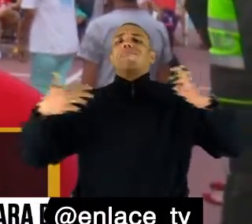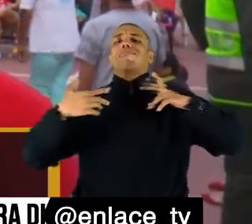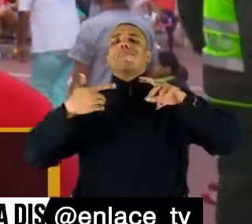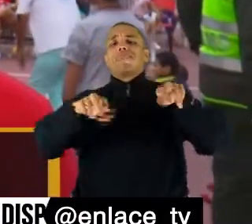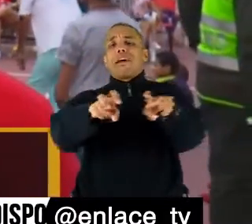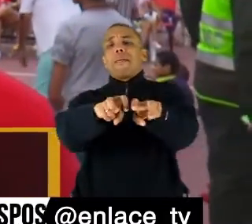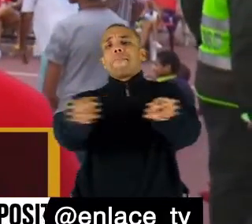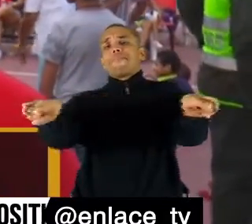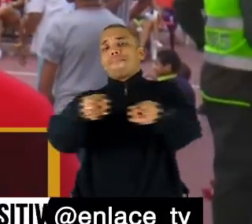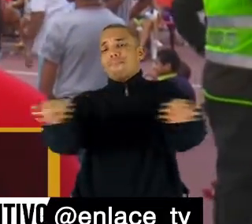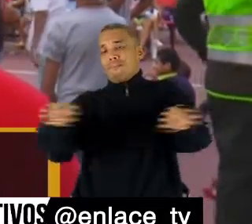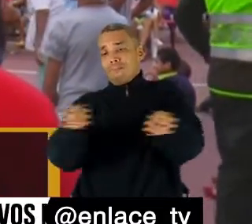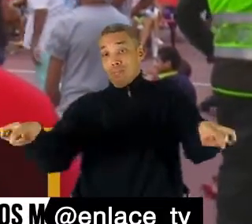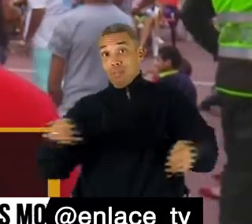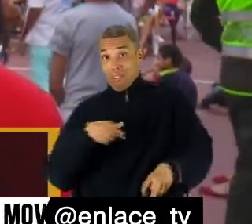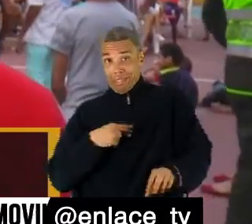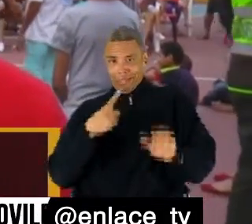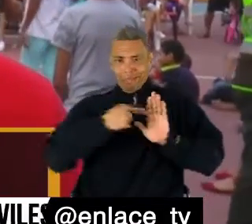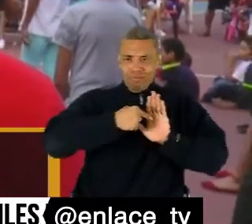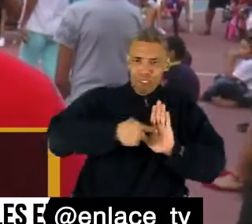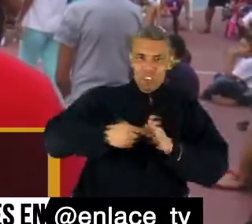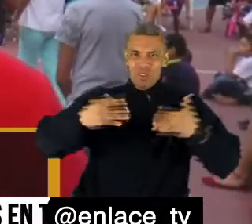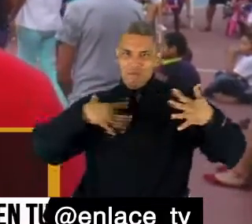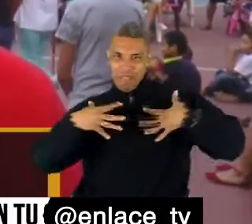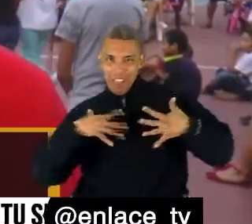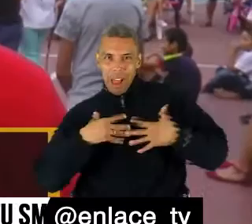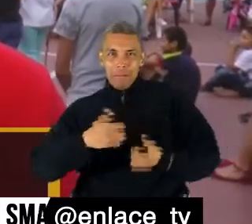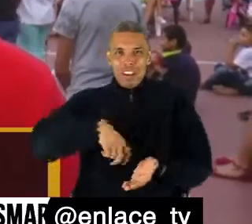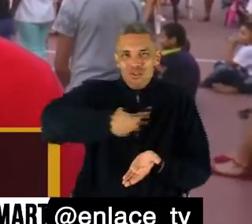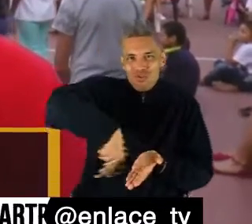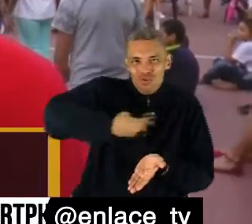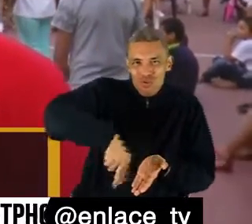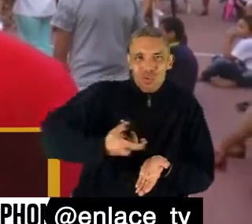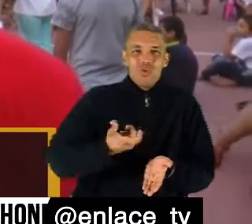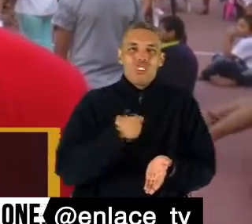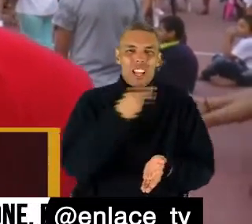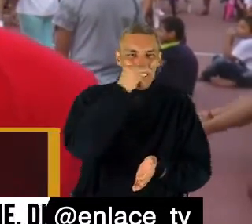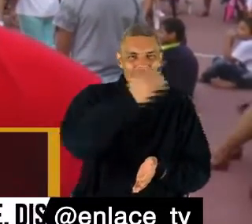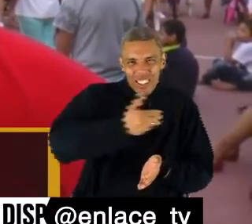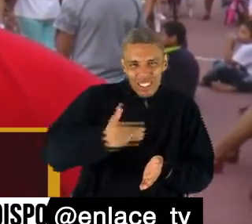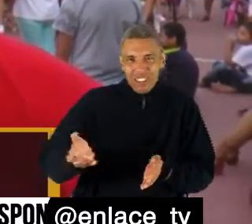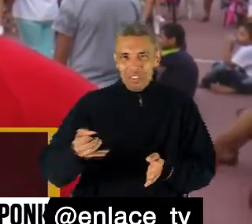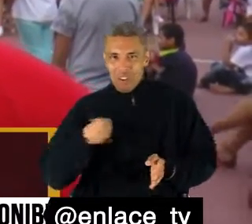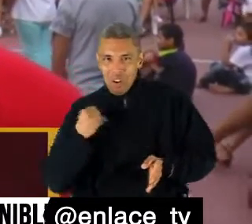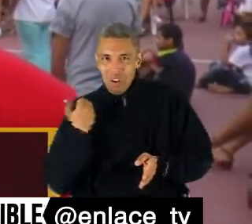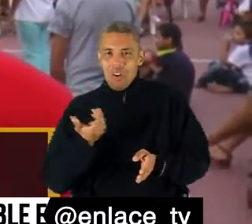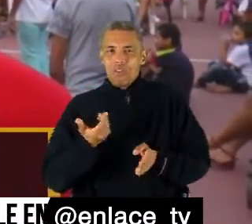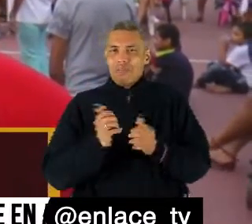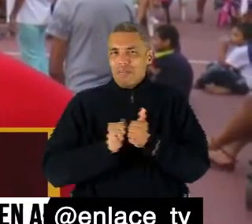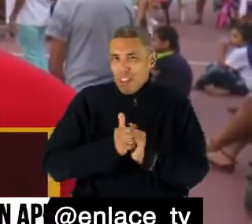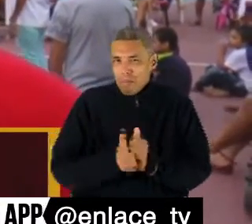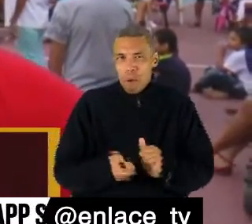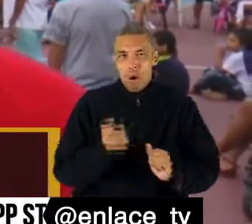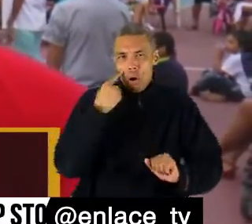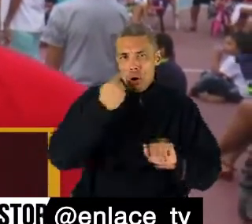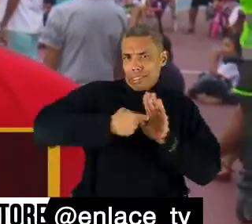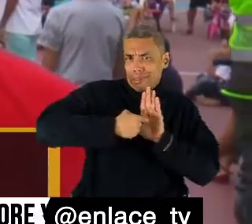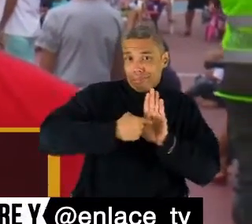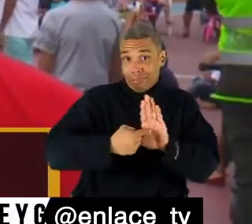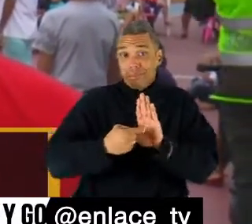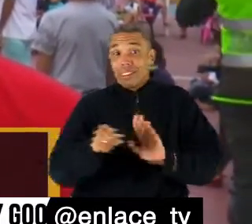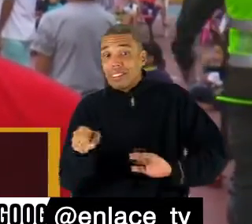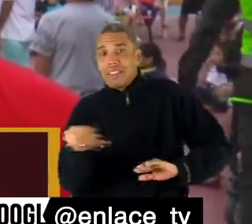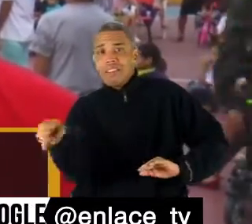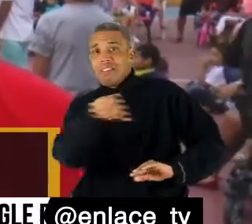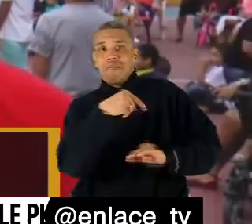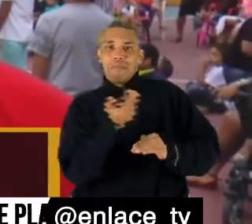la cultura que queremos llevar en el barrio con los niños, en la cuestión del deporte, en la cuestión de la danza. Ya